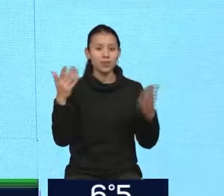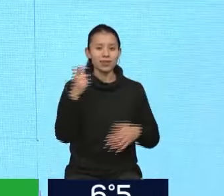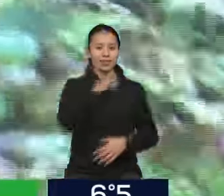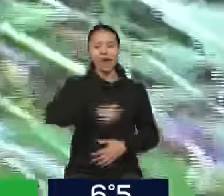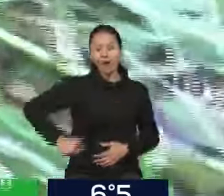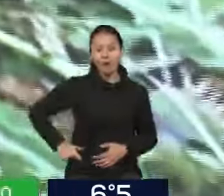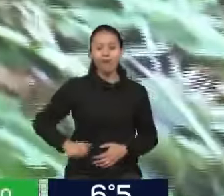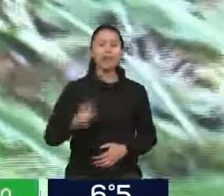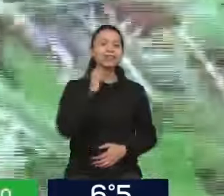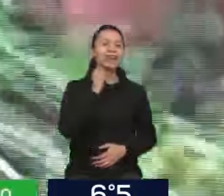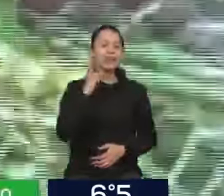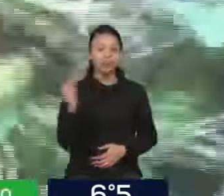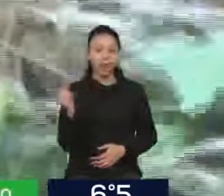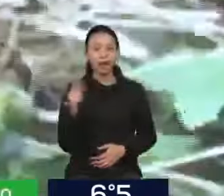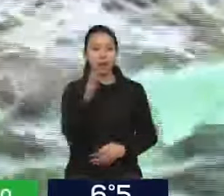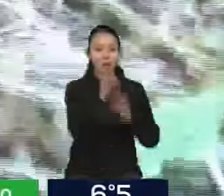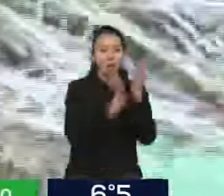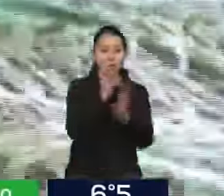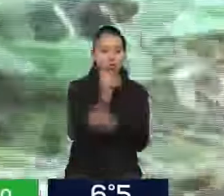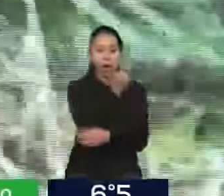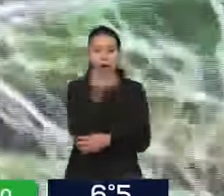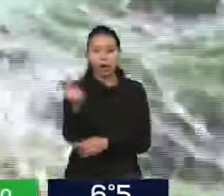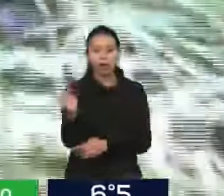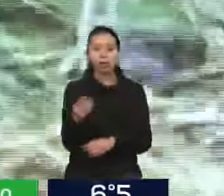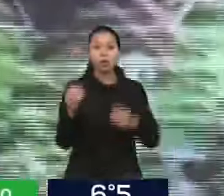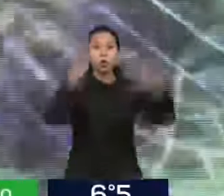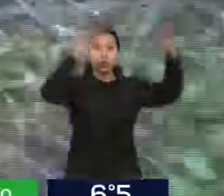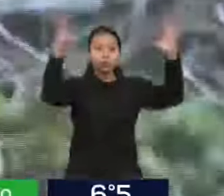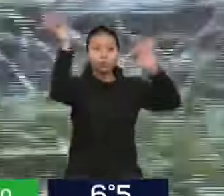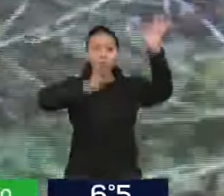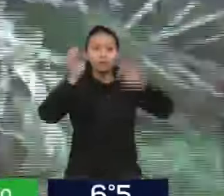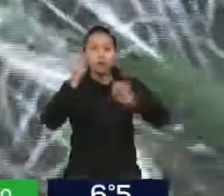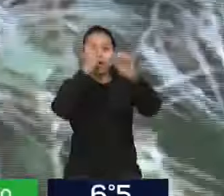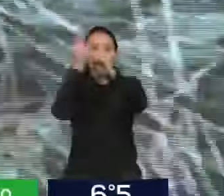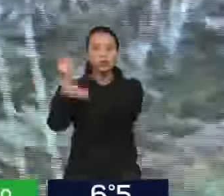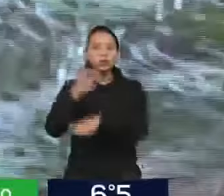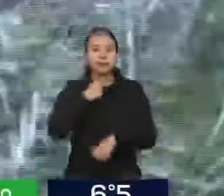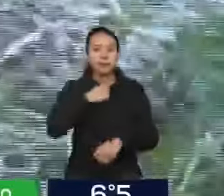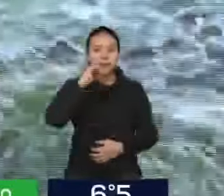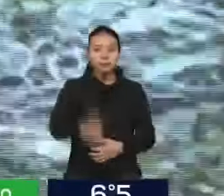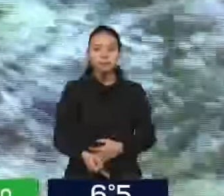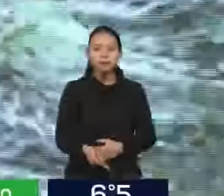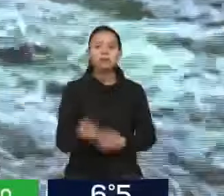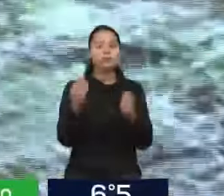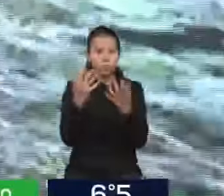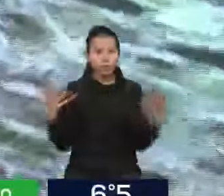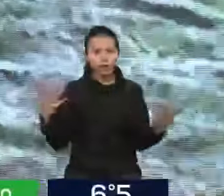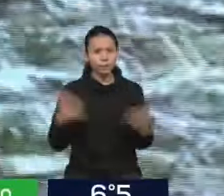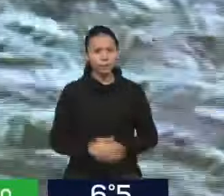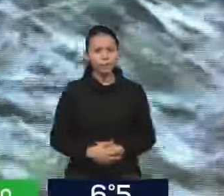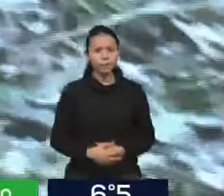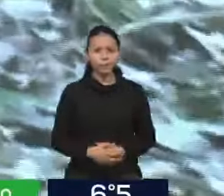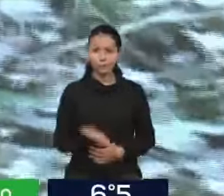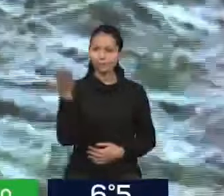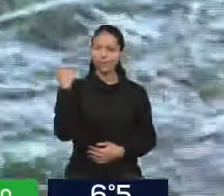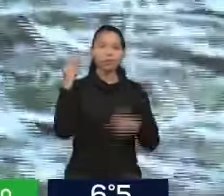sector productivo no quiere dejar sin la asistencia de la lucha antigranizo a esta parte del sur. ¿Saben por qué? Porque reciben mucho turismo